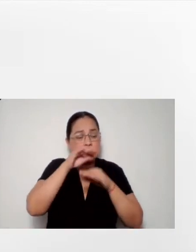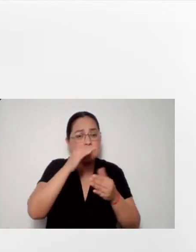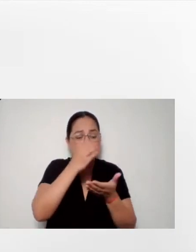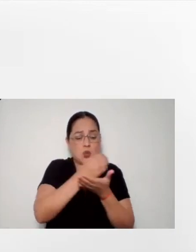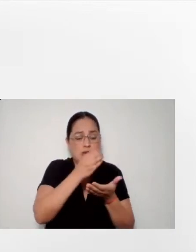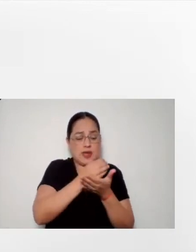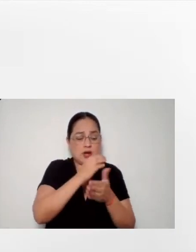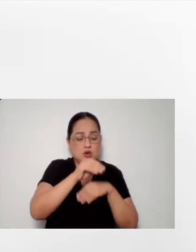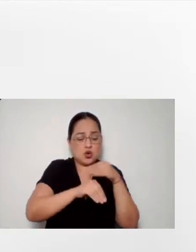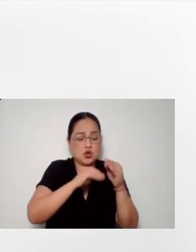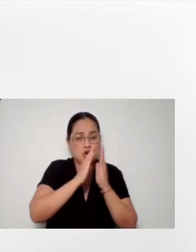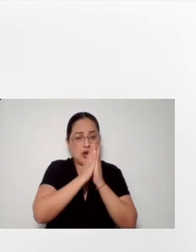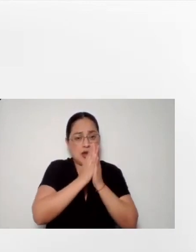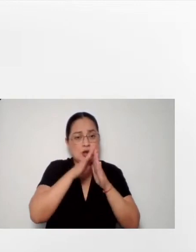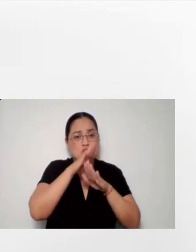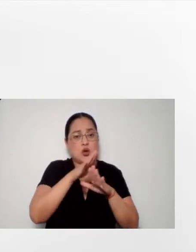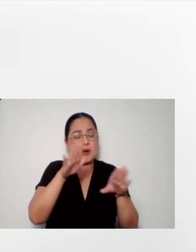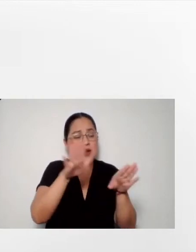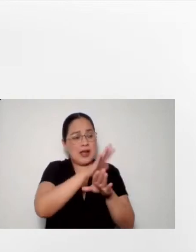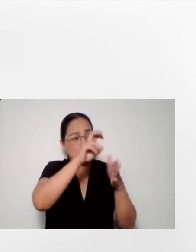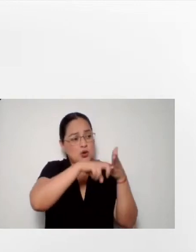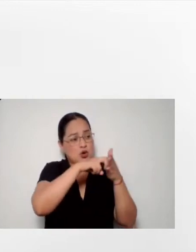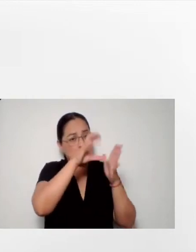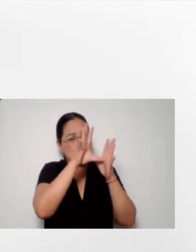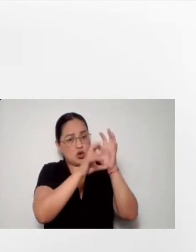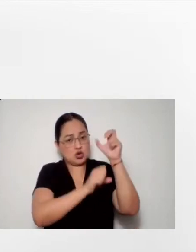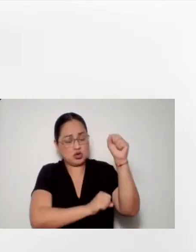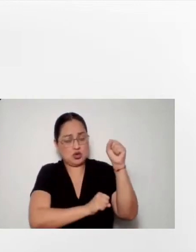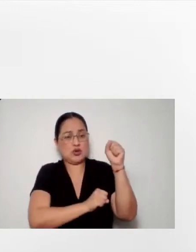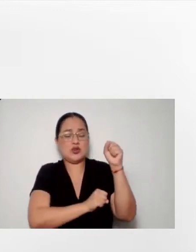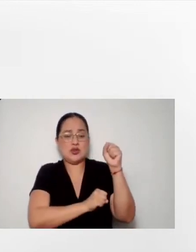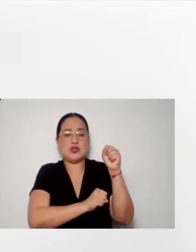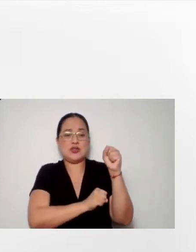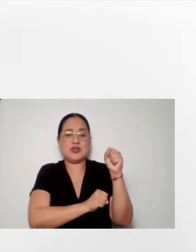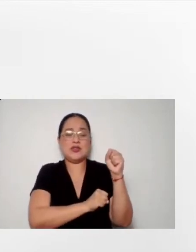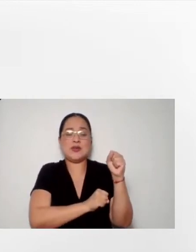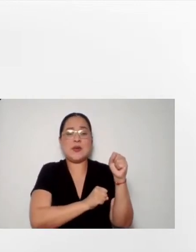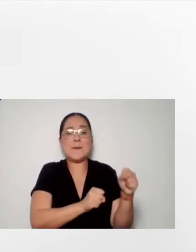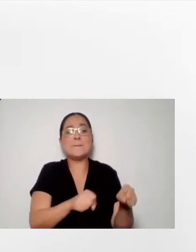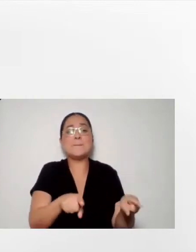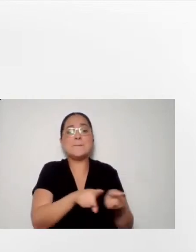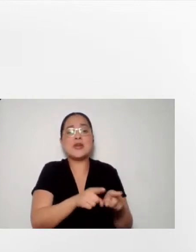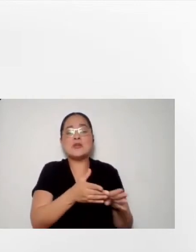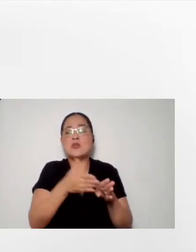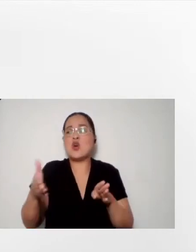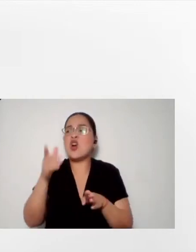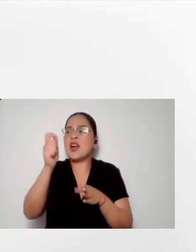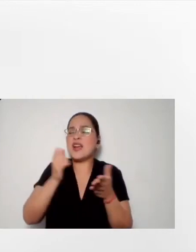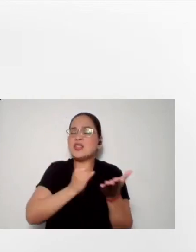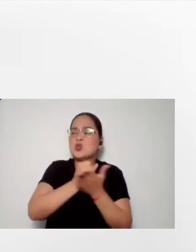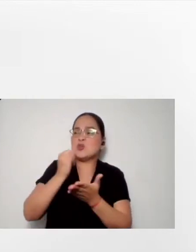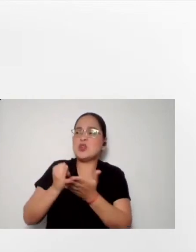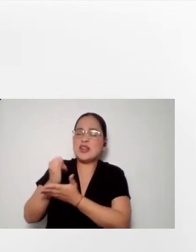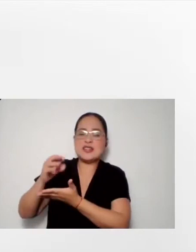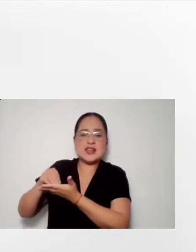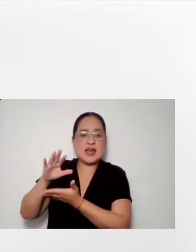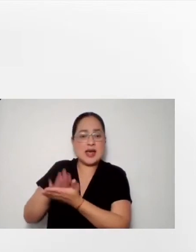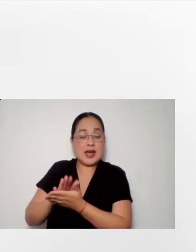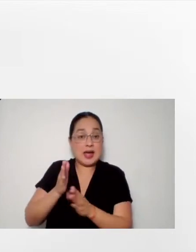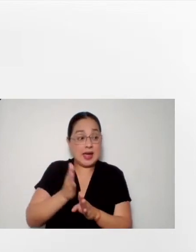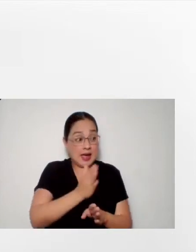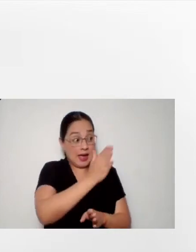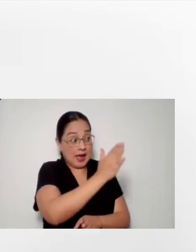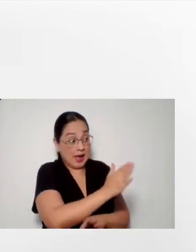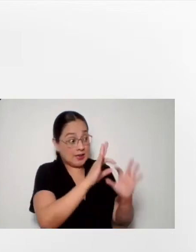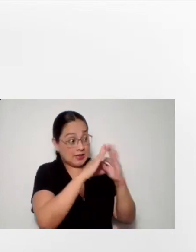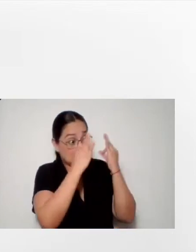jurisprudenciales en el contexto de la reforma y del entendimiento de lo que es la jurisprudencia. ¿Cómo cambiamos del modelo de jurisprudencia que